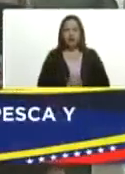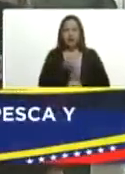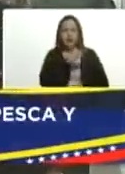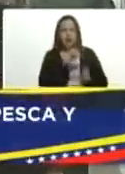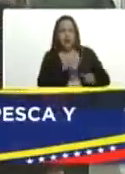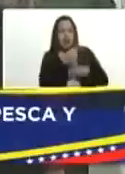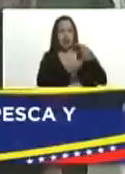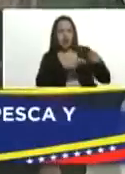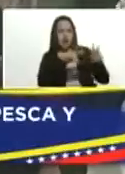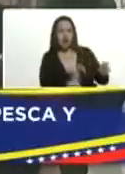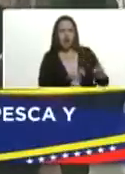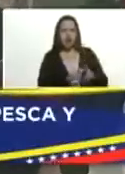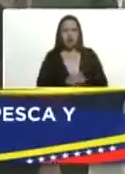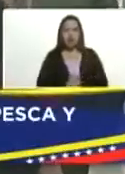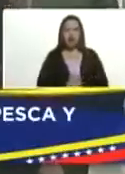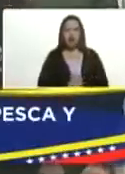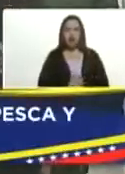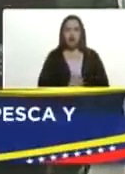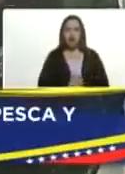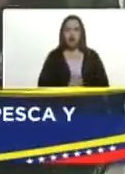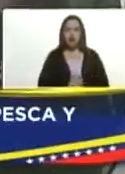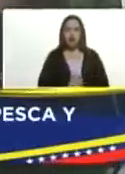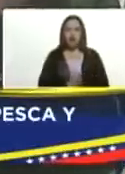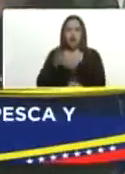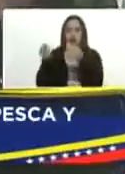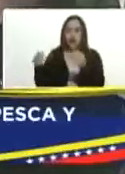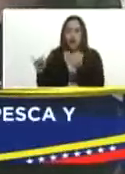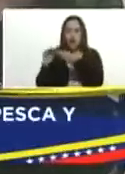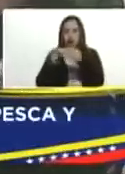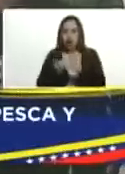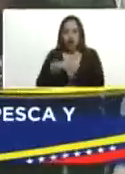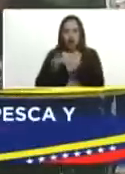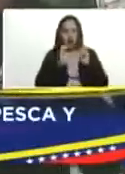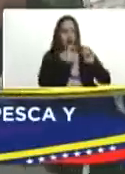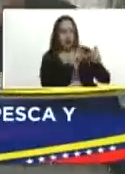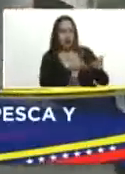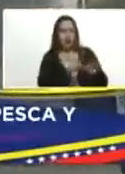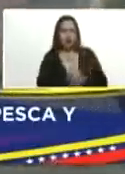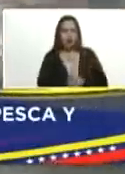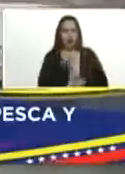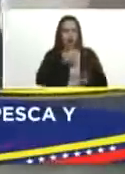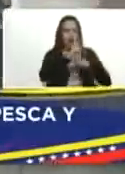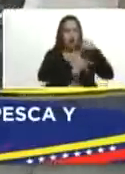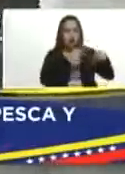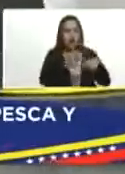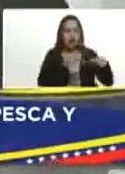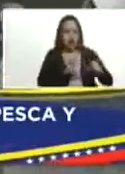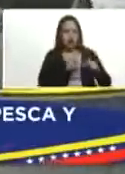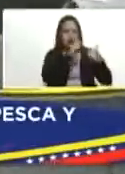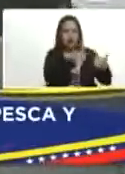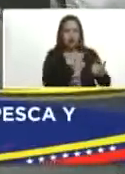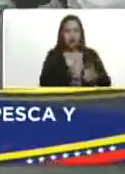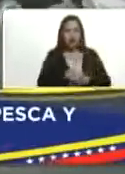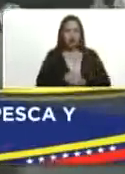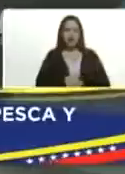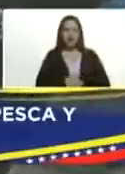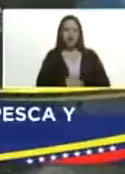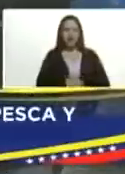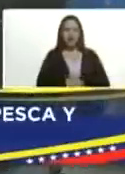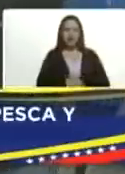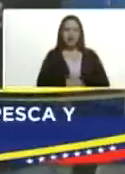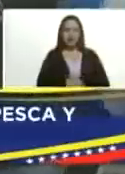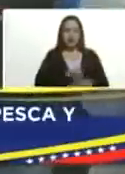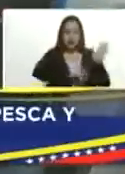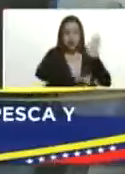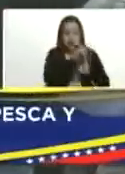instaladas? No, no, ah, correcto, o sea, está en proceso de instalación, Vicente. Creciendo,